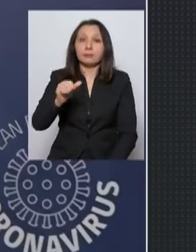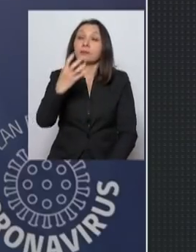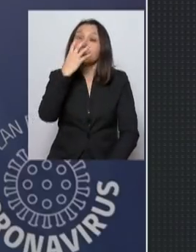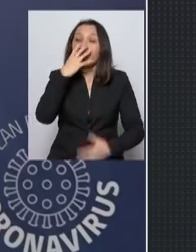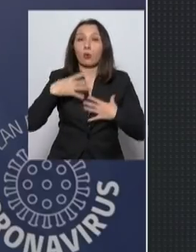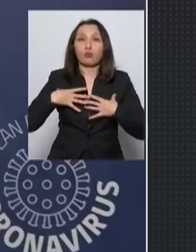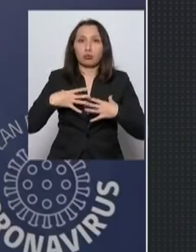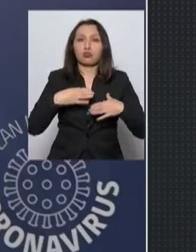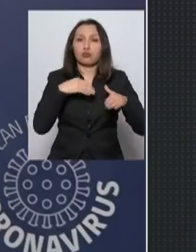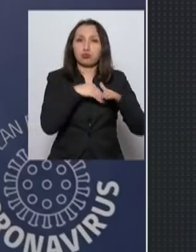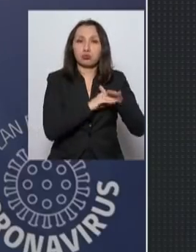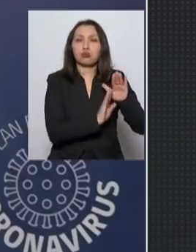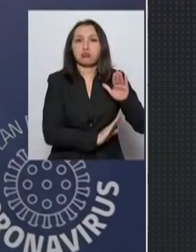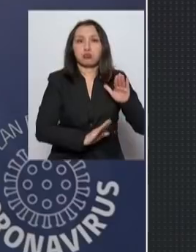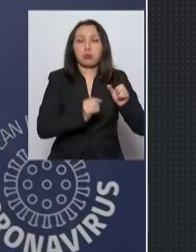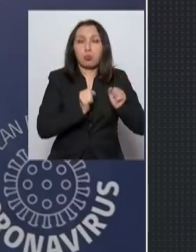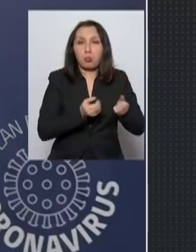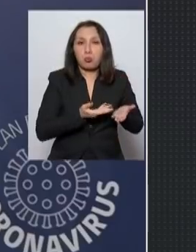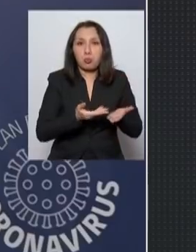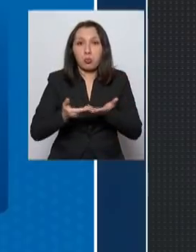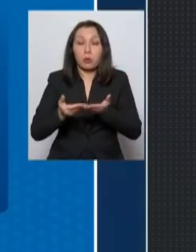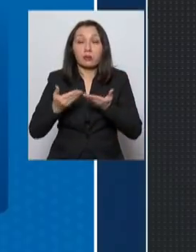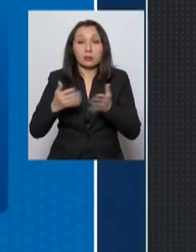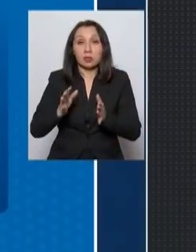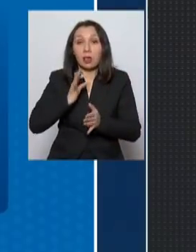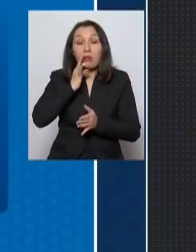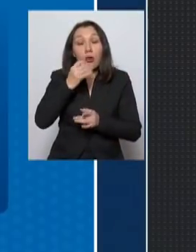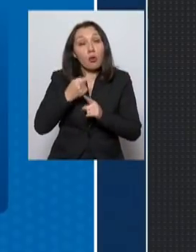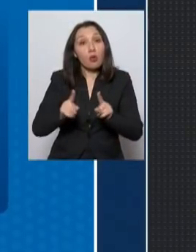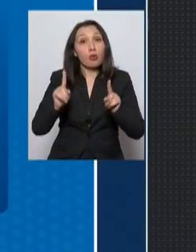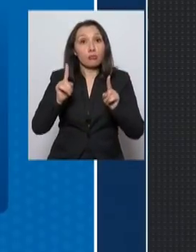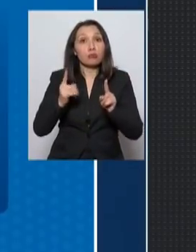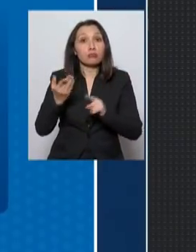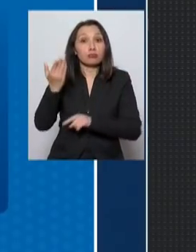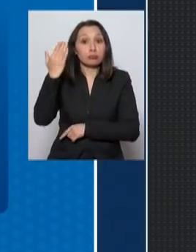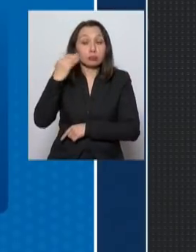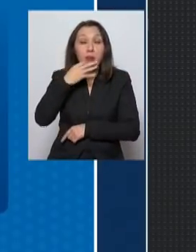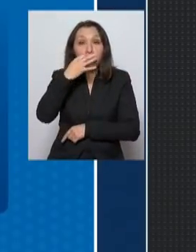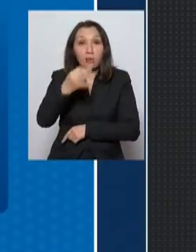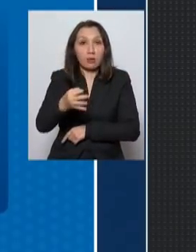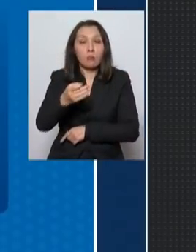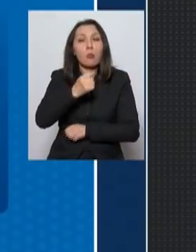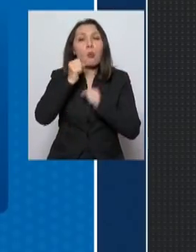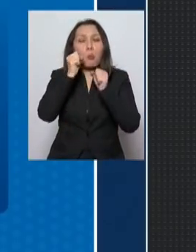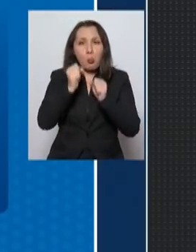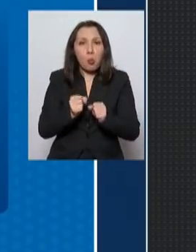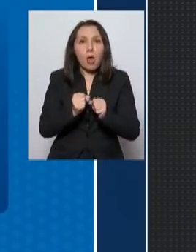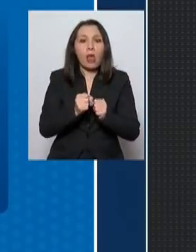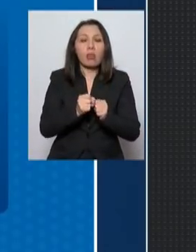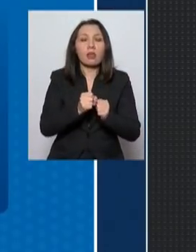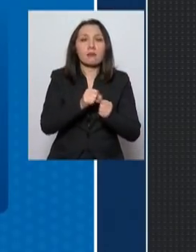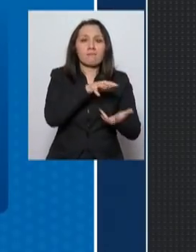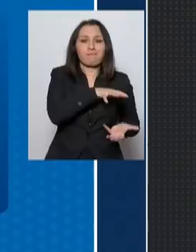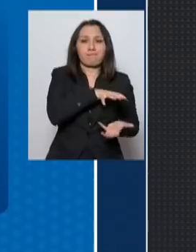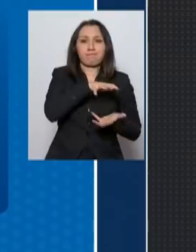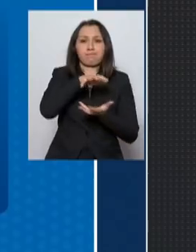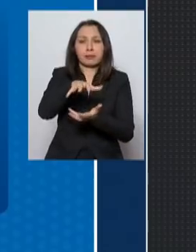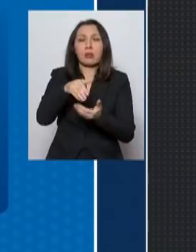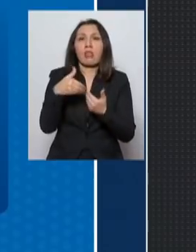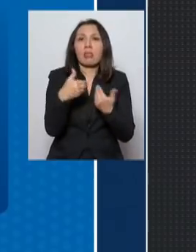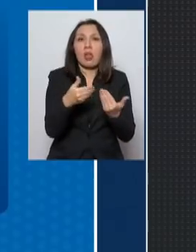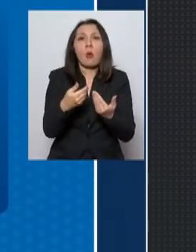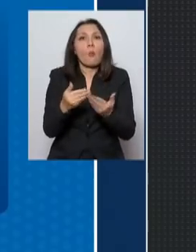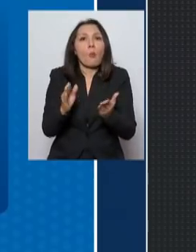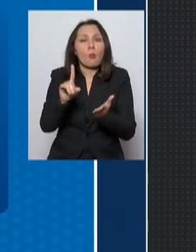ventiladores mecánicos disponibles. Y como lo hemos dicho en otras oportunidades, nosotros tenemos la facultad para poder trasladar estos ventiladores a